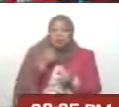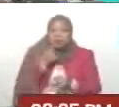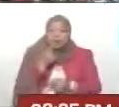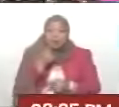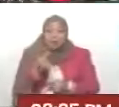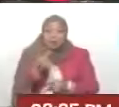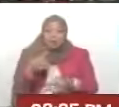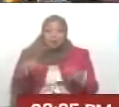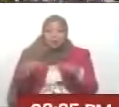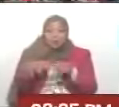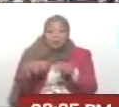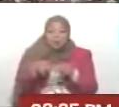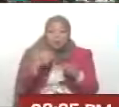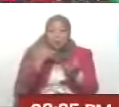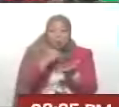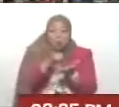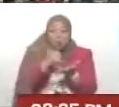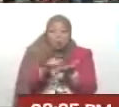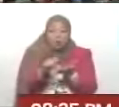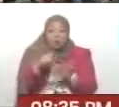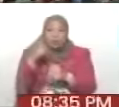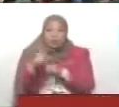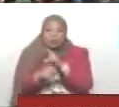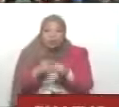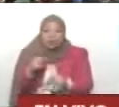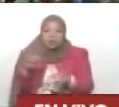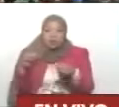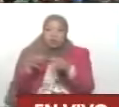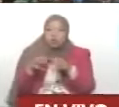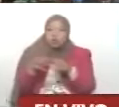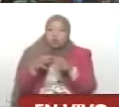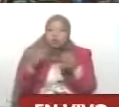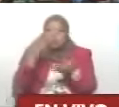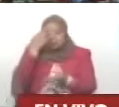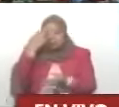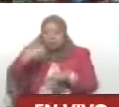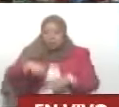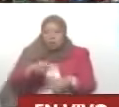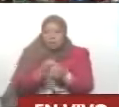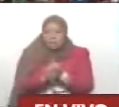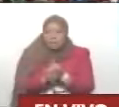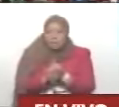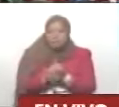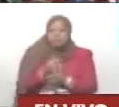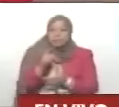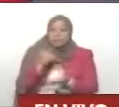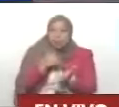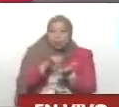Con los grupos de Telegram. Ahora vamos a armar grupos de Telegram, de acuerdo a Mario Silva. O de WhatsApp.